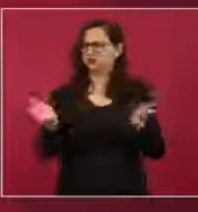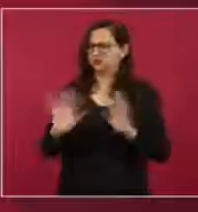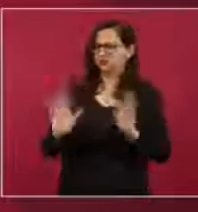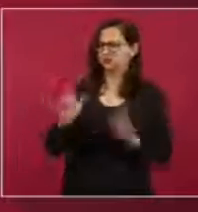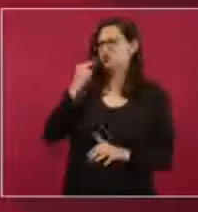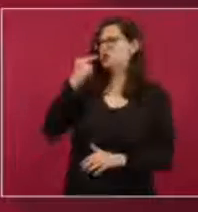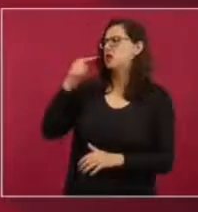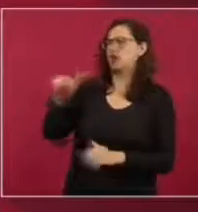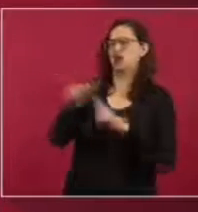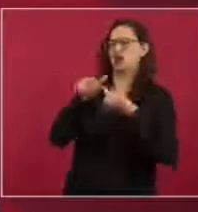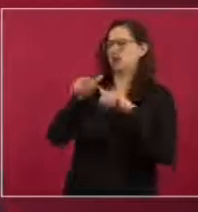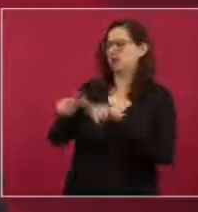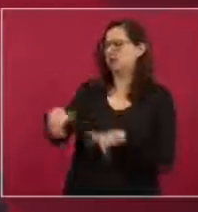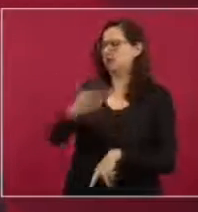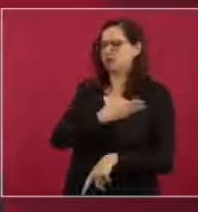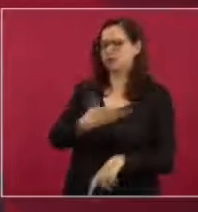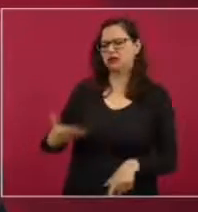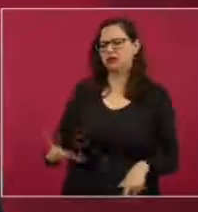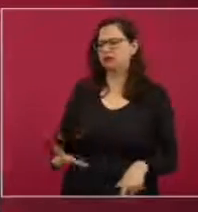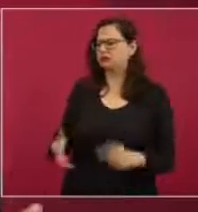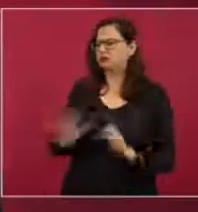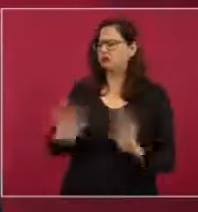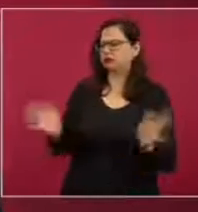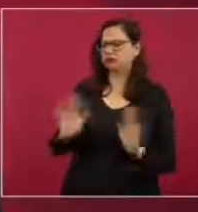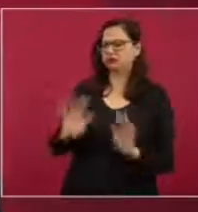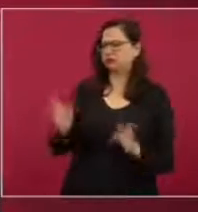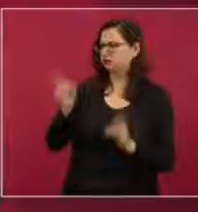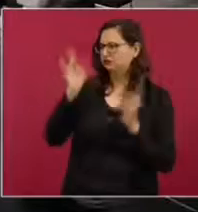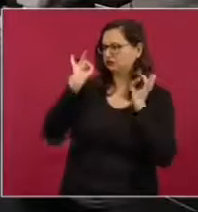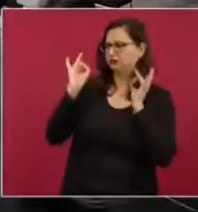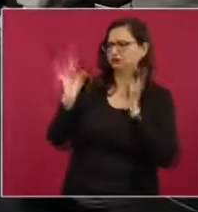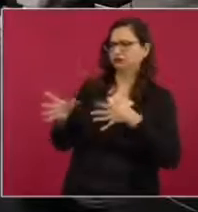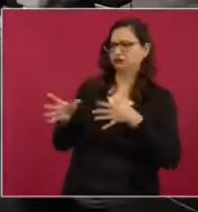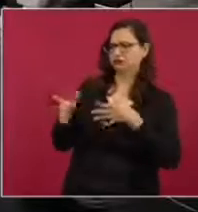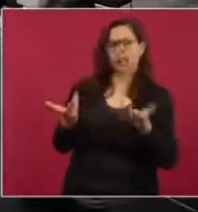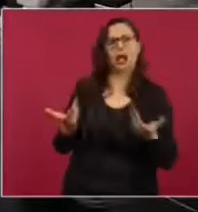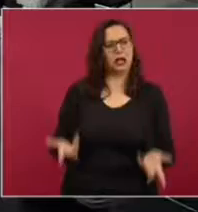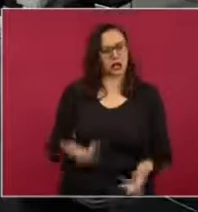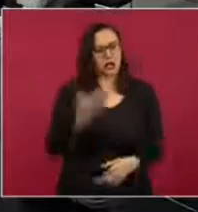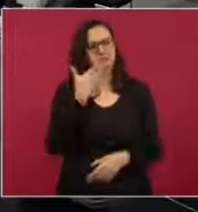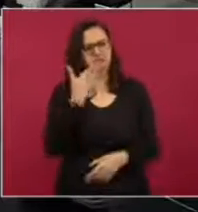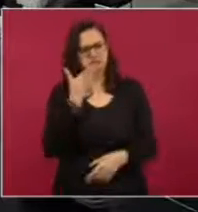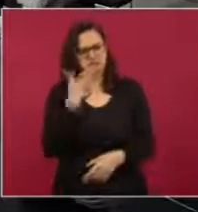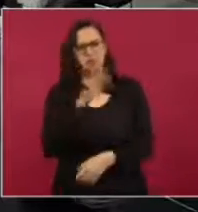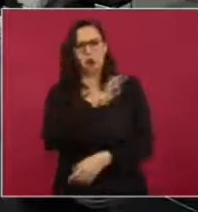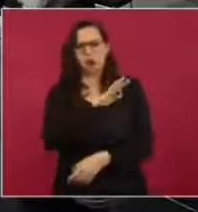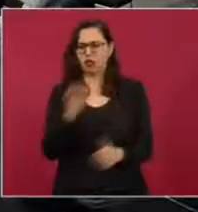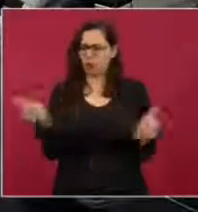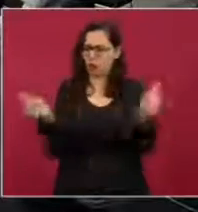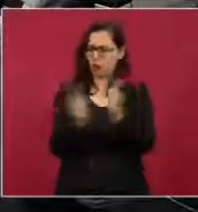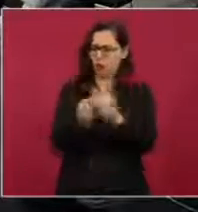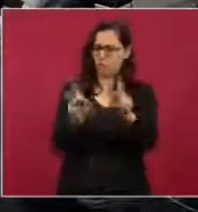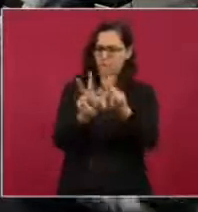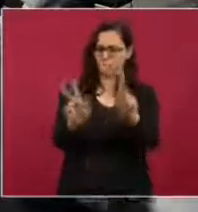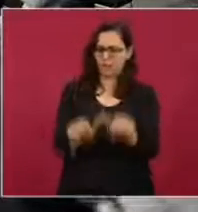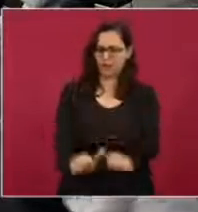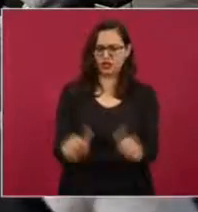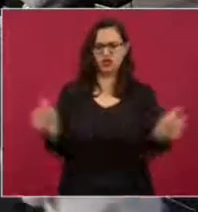La mejor manera de resolverlas es por la vía pacífica y democrática,